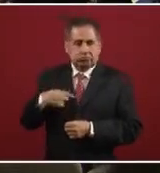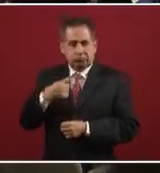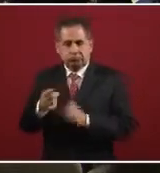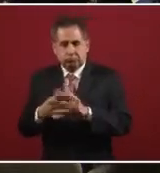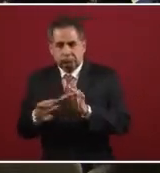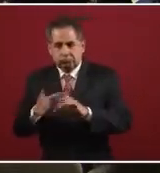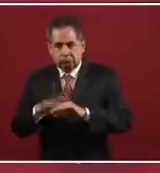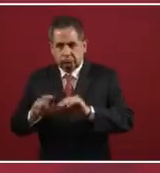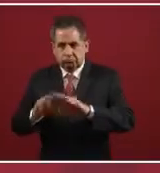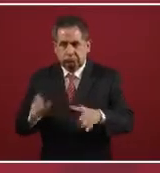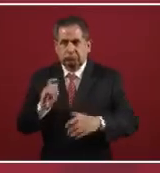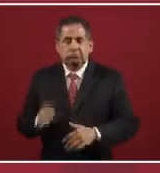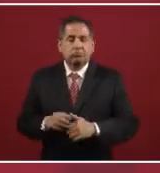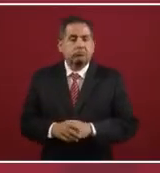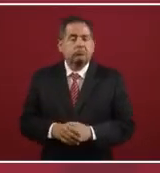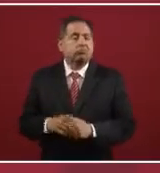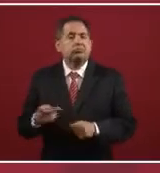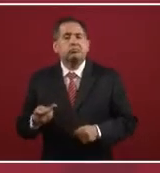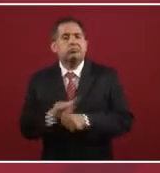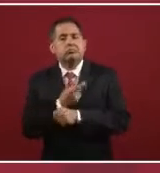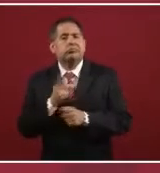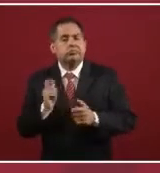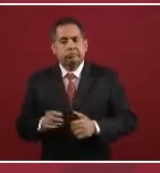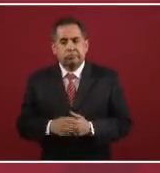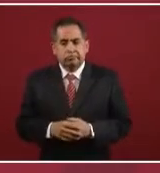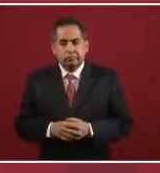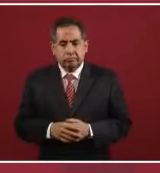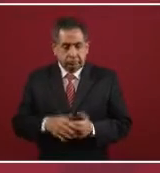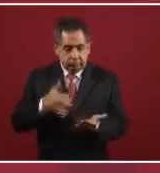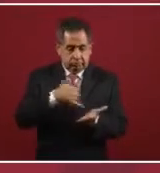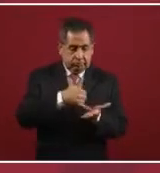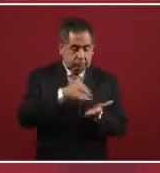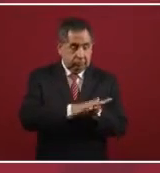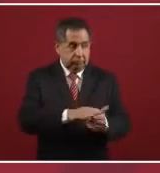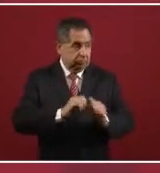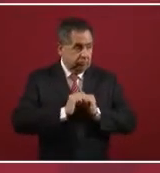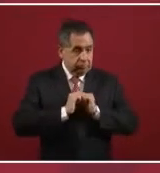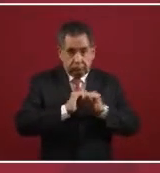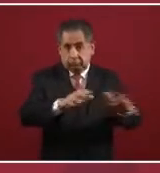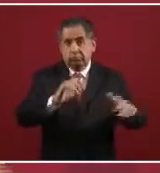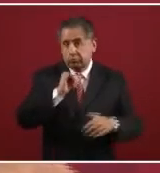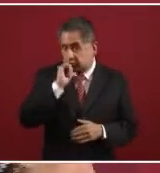sobre esto, ¿qué pasa si no se publica?